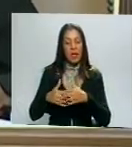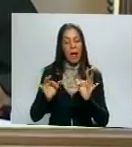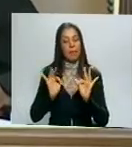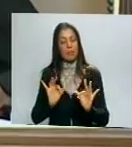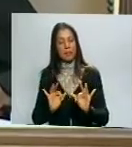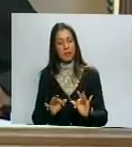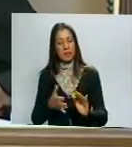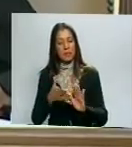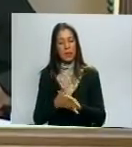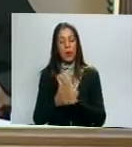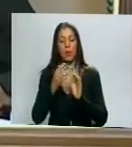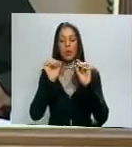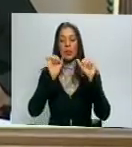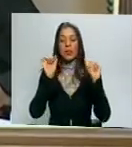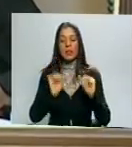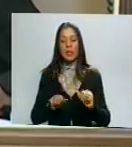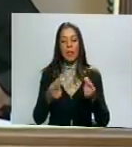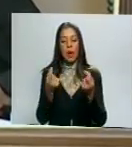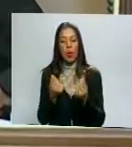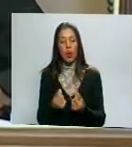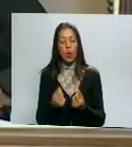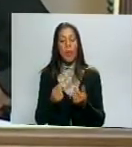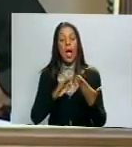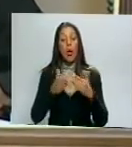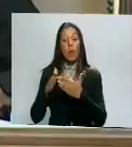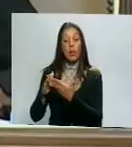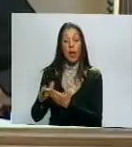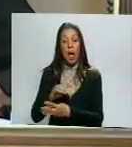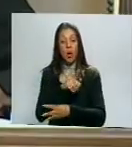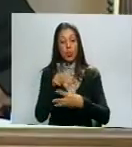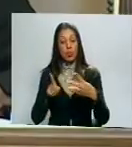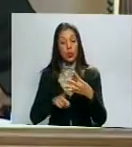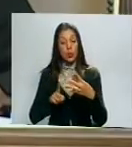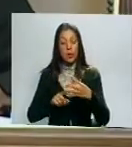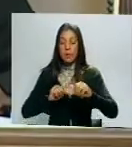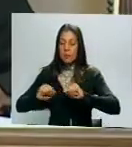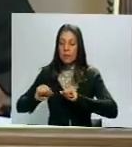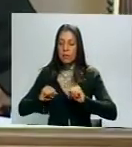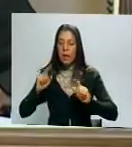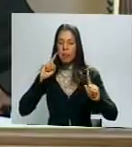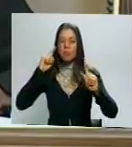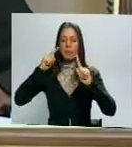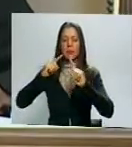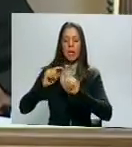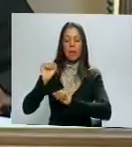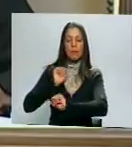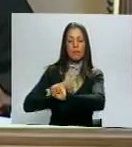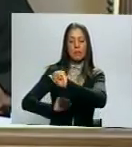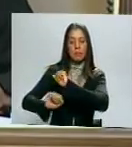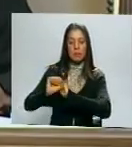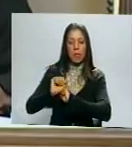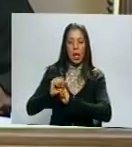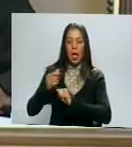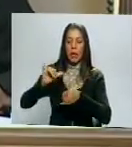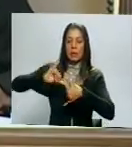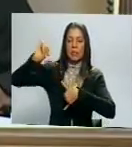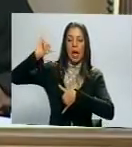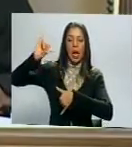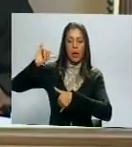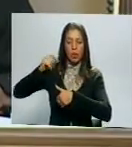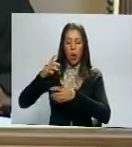sistema de economía comunal. 4. Desarrollar acciones para combatir y superar la especulación,